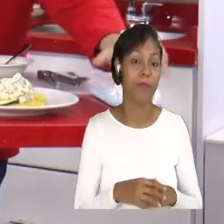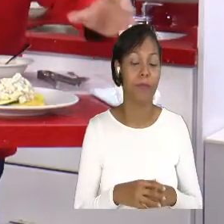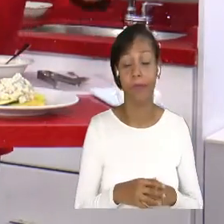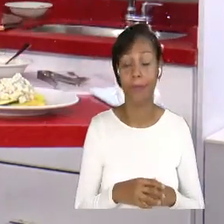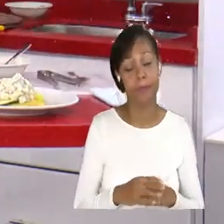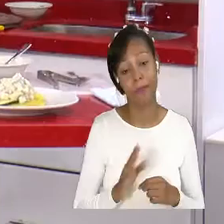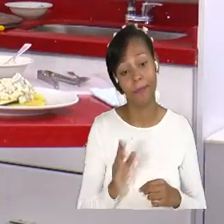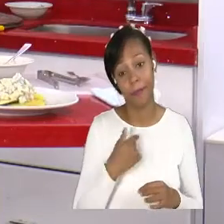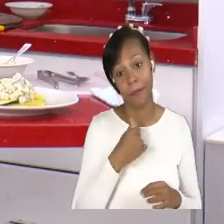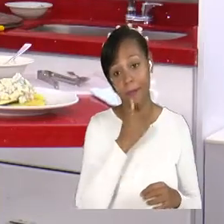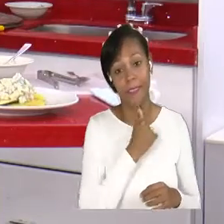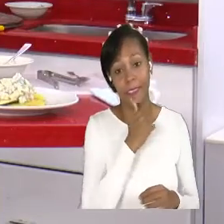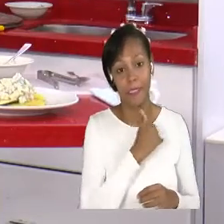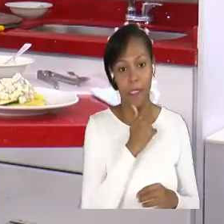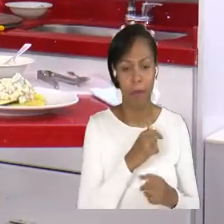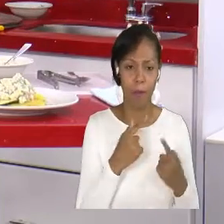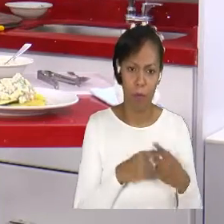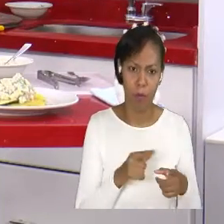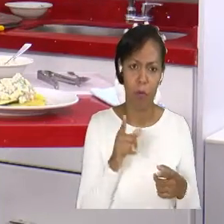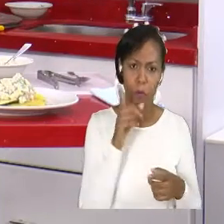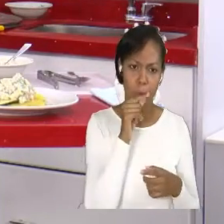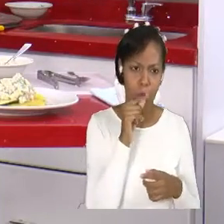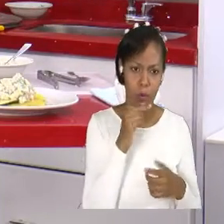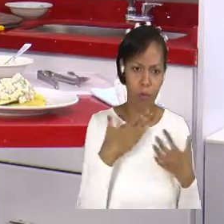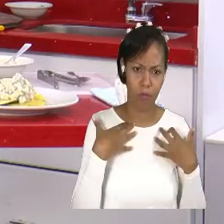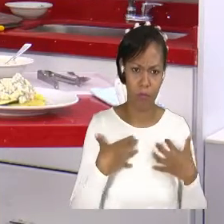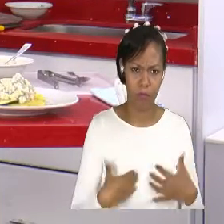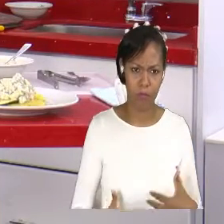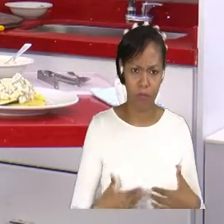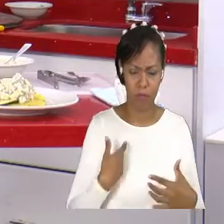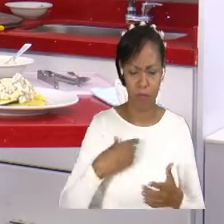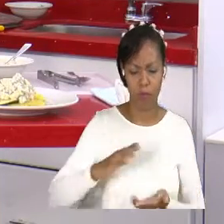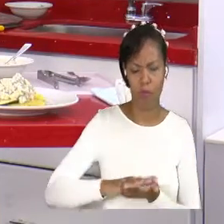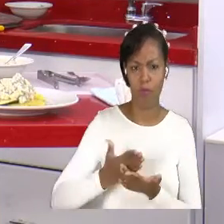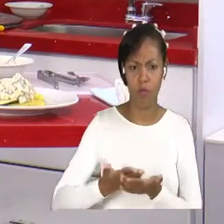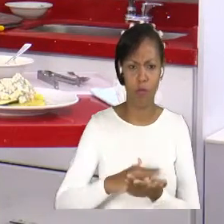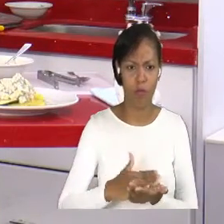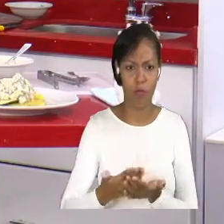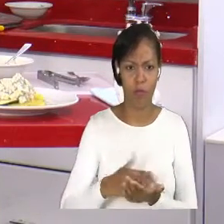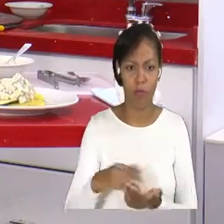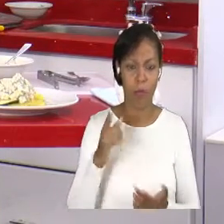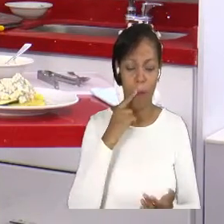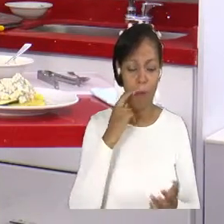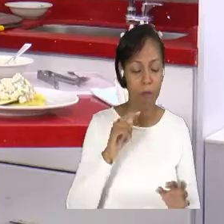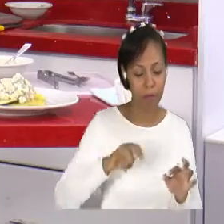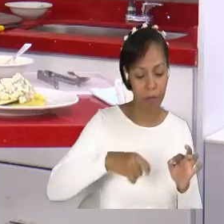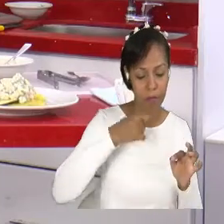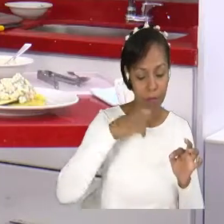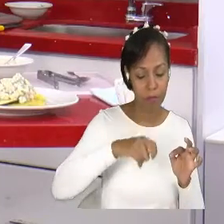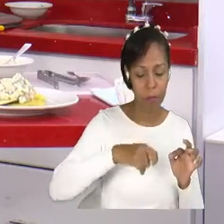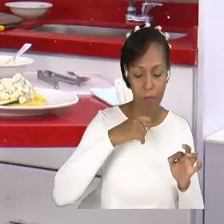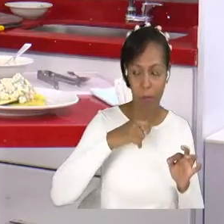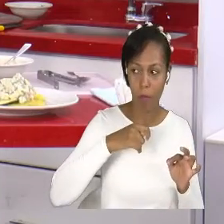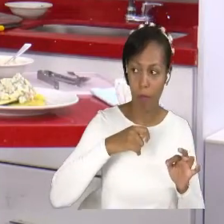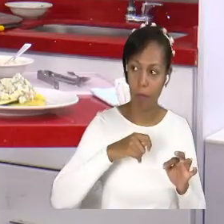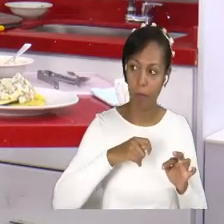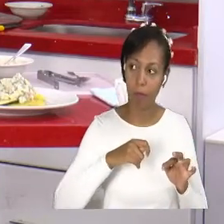Pero, ese pollo, ese filete de pechuga con chutney que se probó mi papá, quedó muy